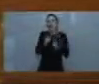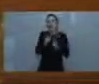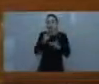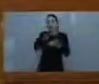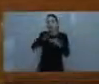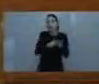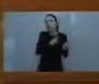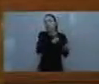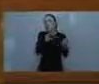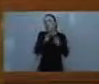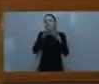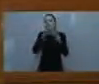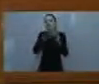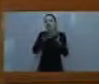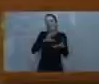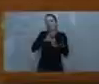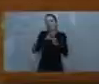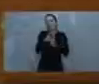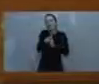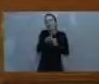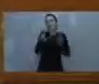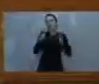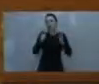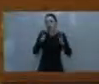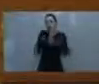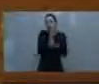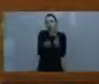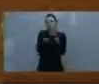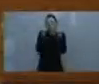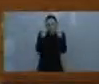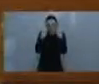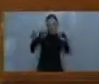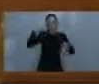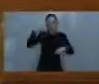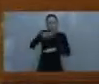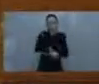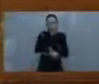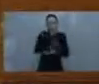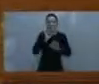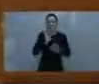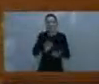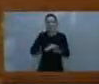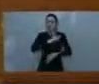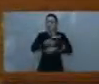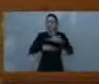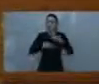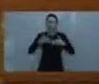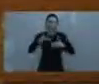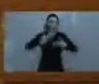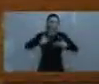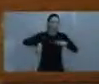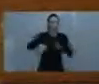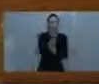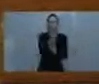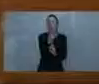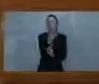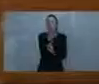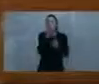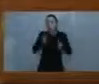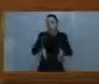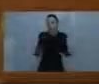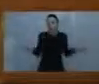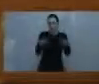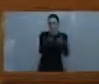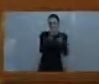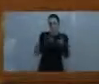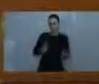son sumisión e imposición. Y eso no lo va a conseguir nunca con el principal partido de la oposición. Y por lo que